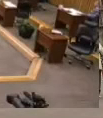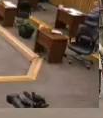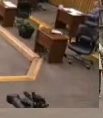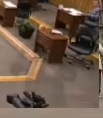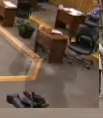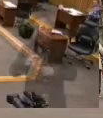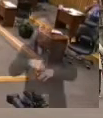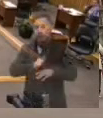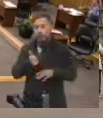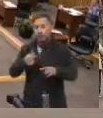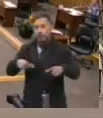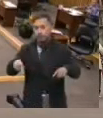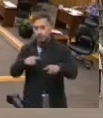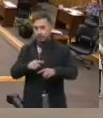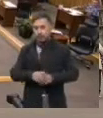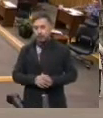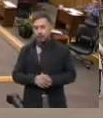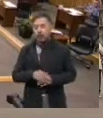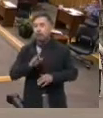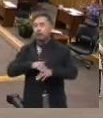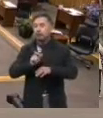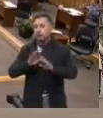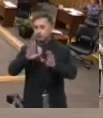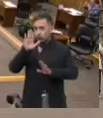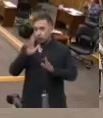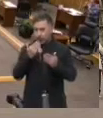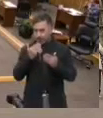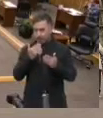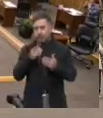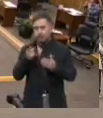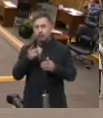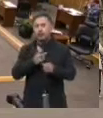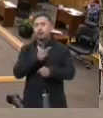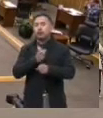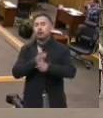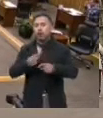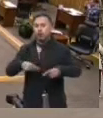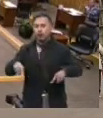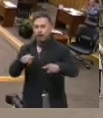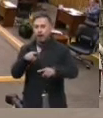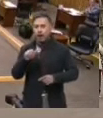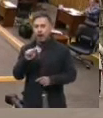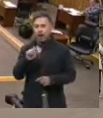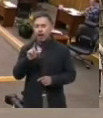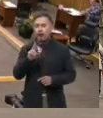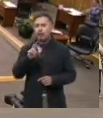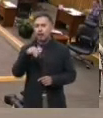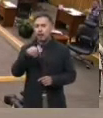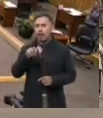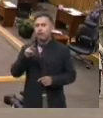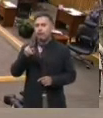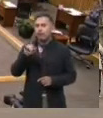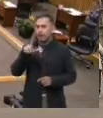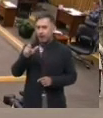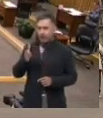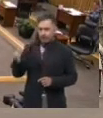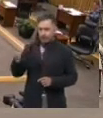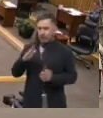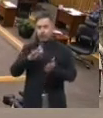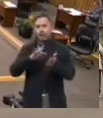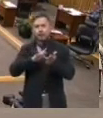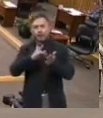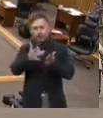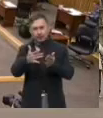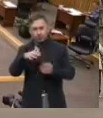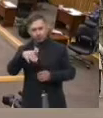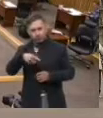Bien, si no hay más intervenciones, en segunda ronda tiene la palabra la consejera Adriana Favela. Gracias. Bueno, pues estaba escuchando también con